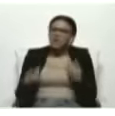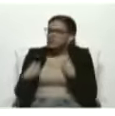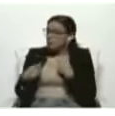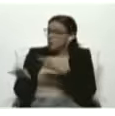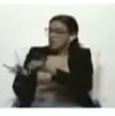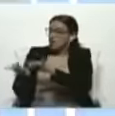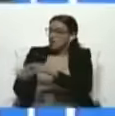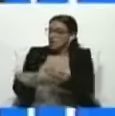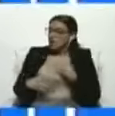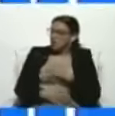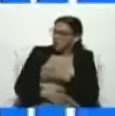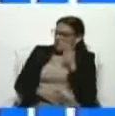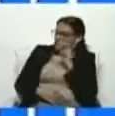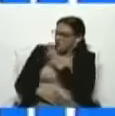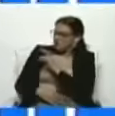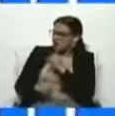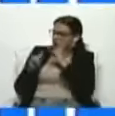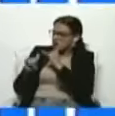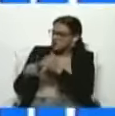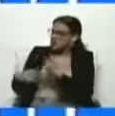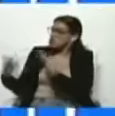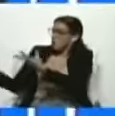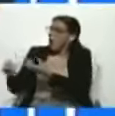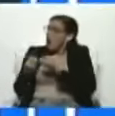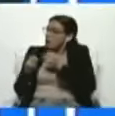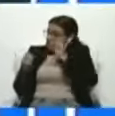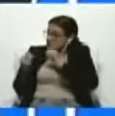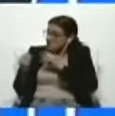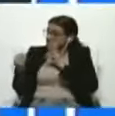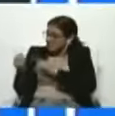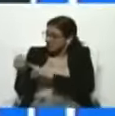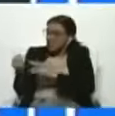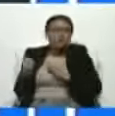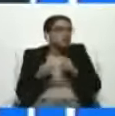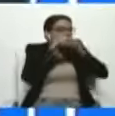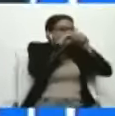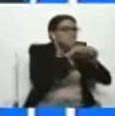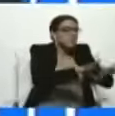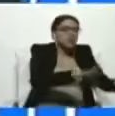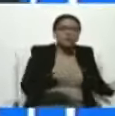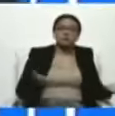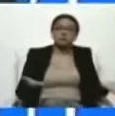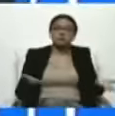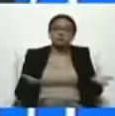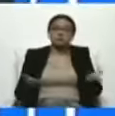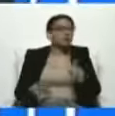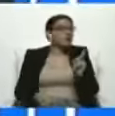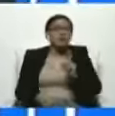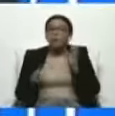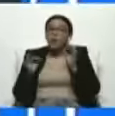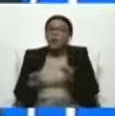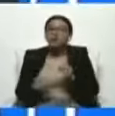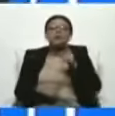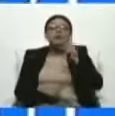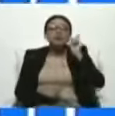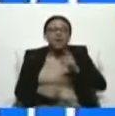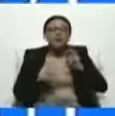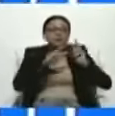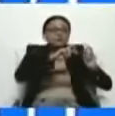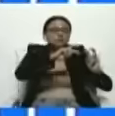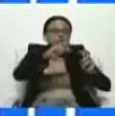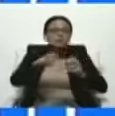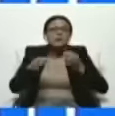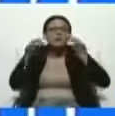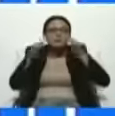candidata que pertenece a los dos partidos más corruptos desde el punto de vista de